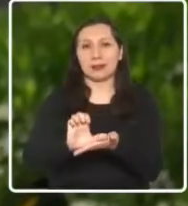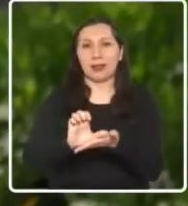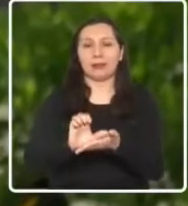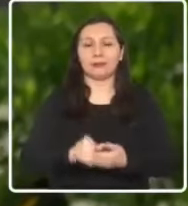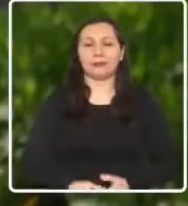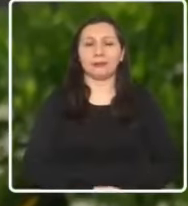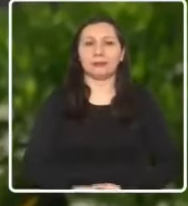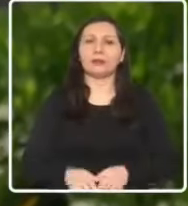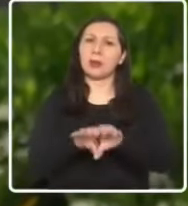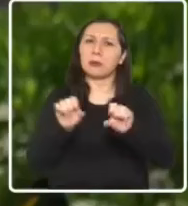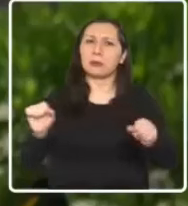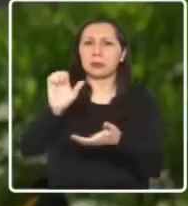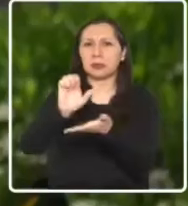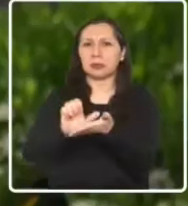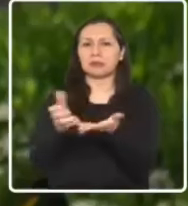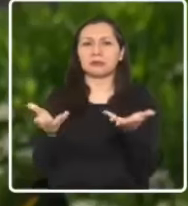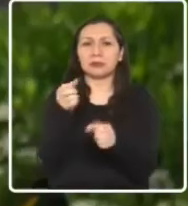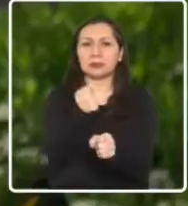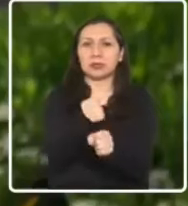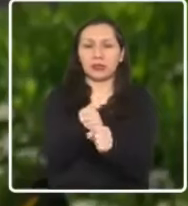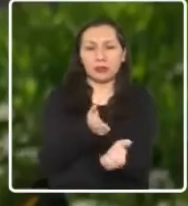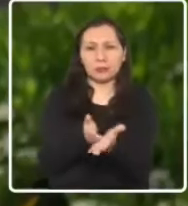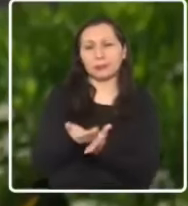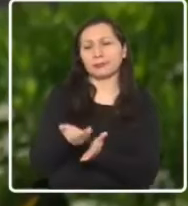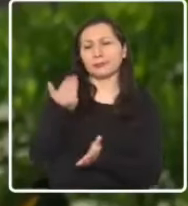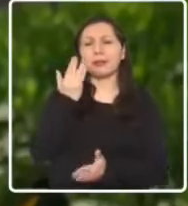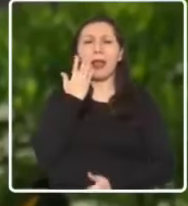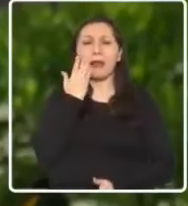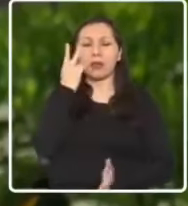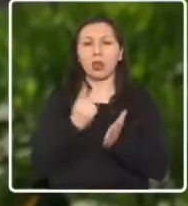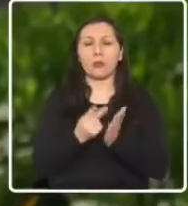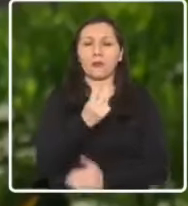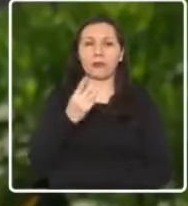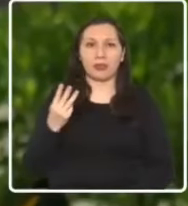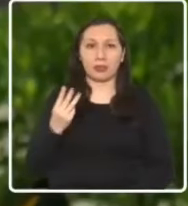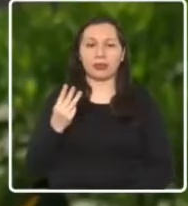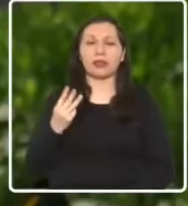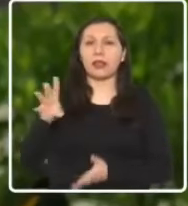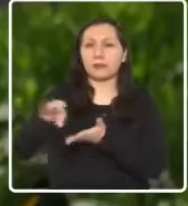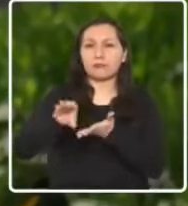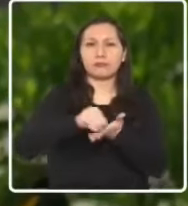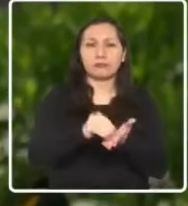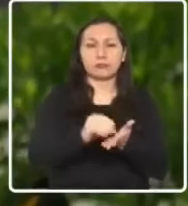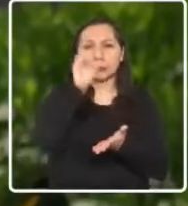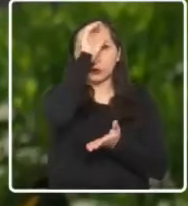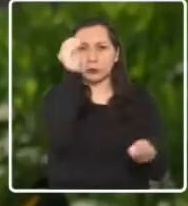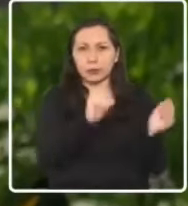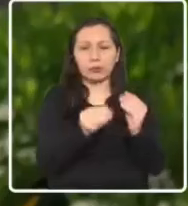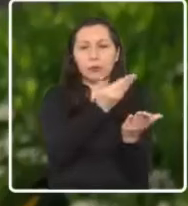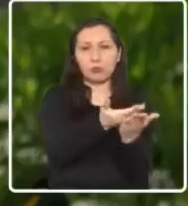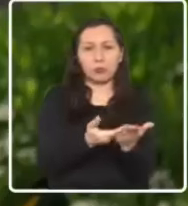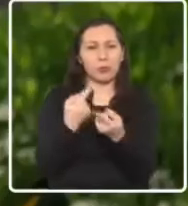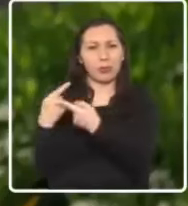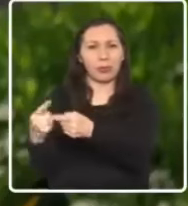Este Pacto Fiscal fue producto de un trabajo que empezó en abril del 2023 y que recopiló visiones y propuestas